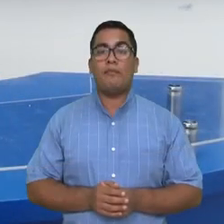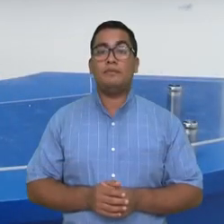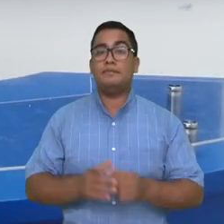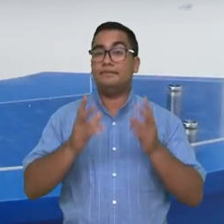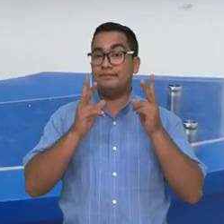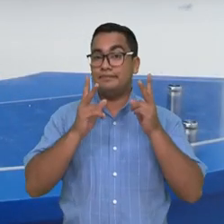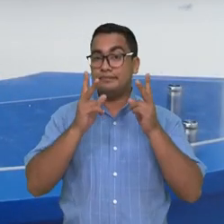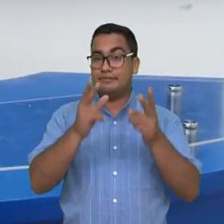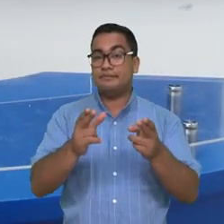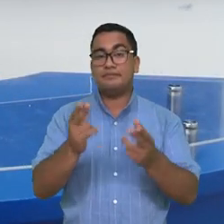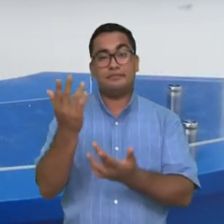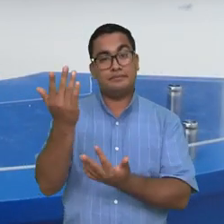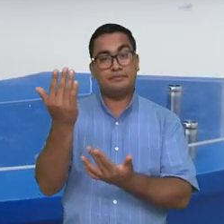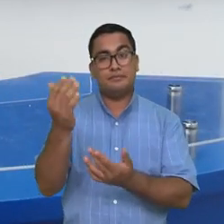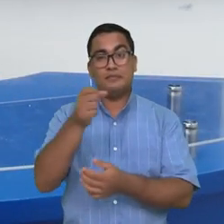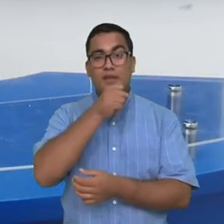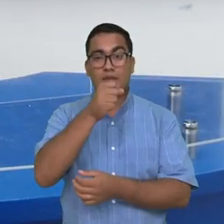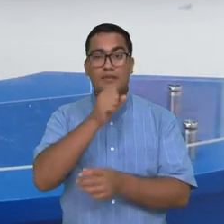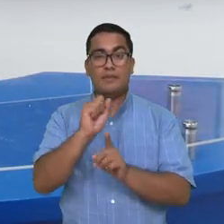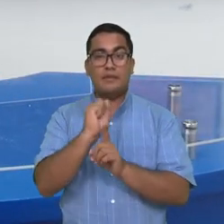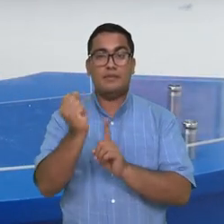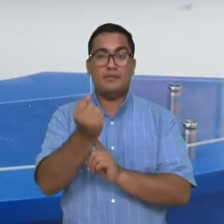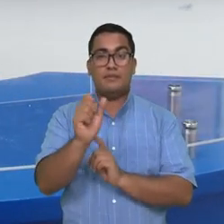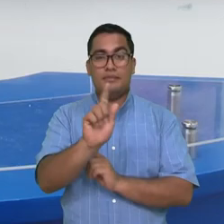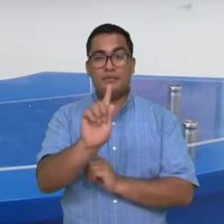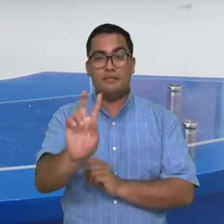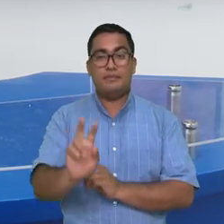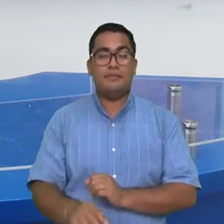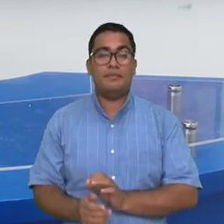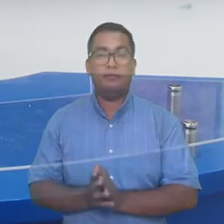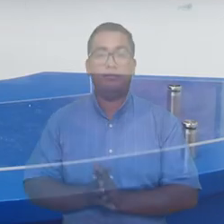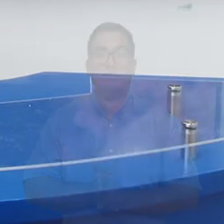Nuestra primera pausa, ya regresamos con más de Noticias Asamblea TV.